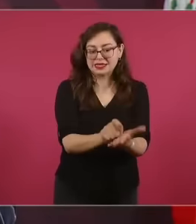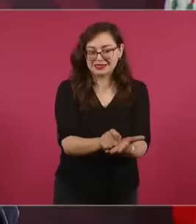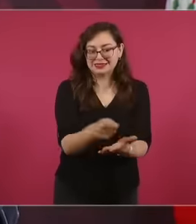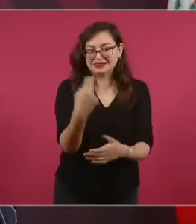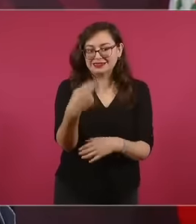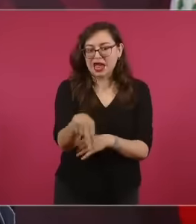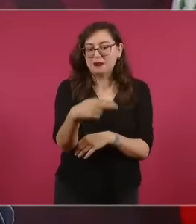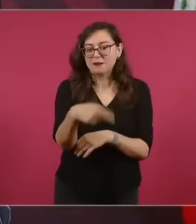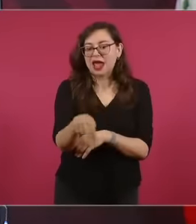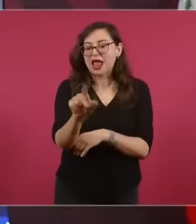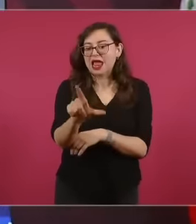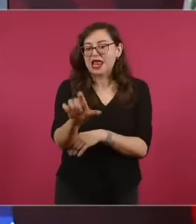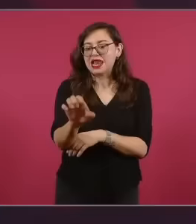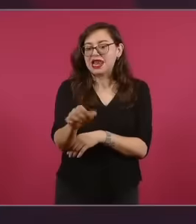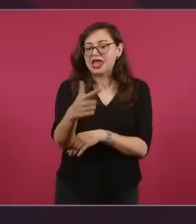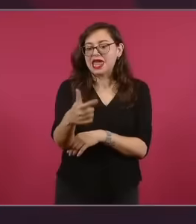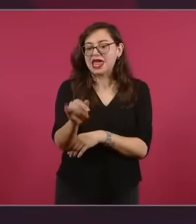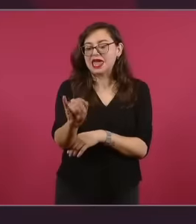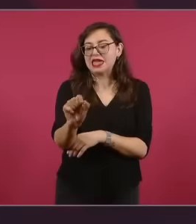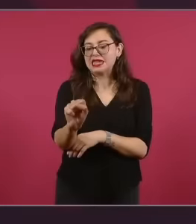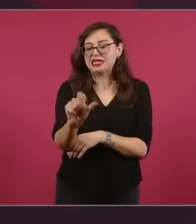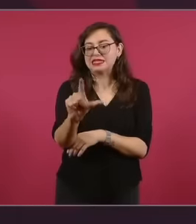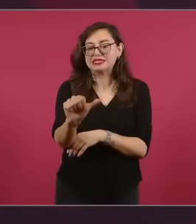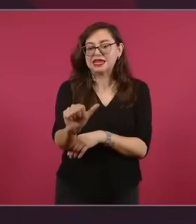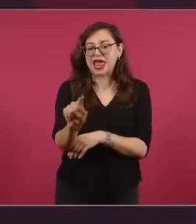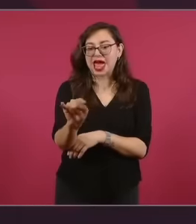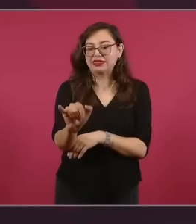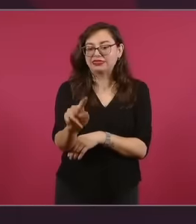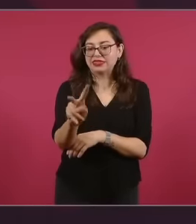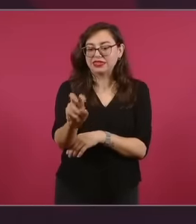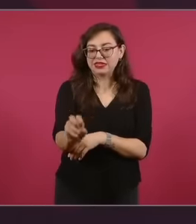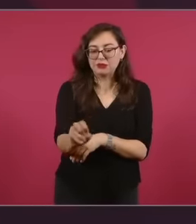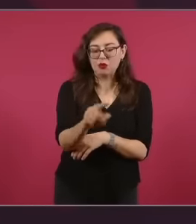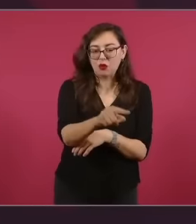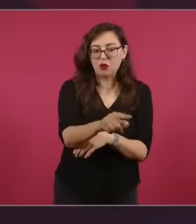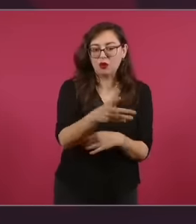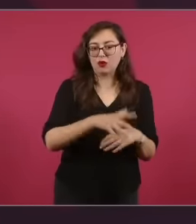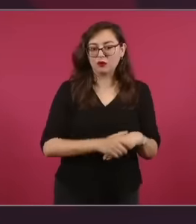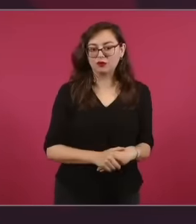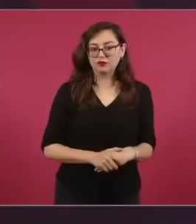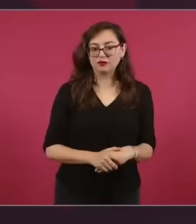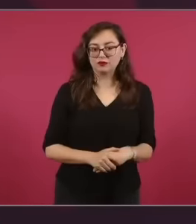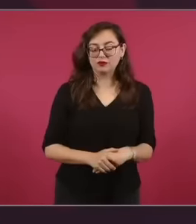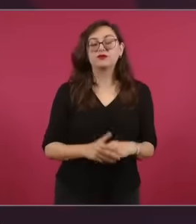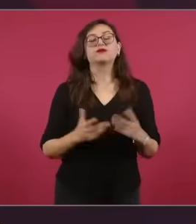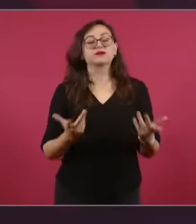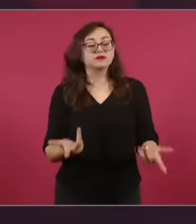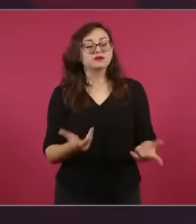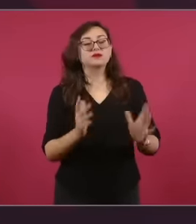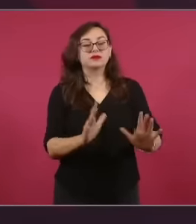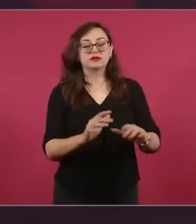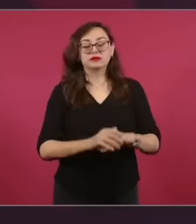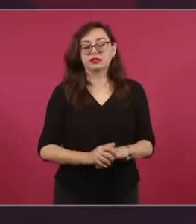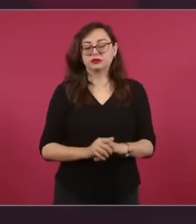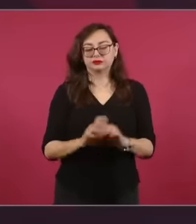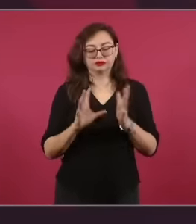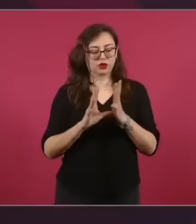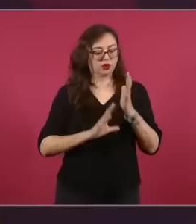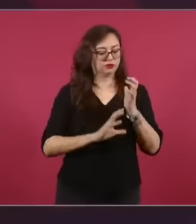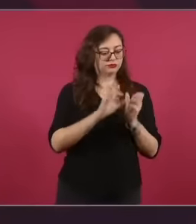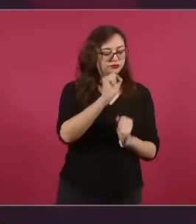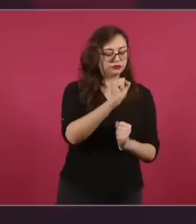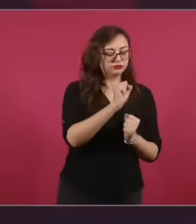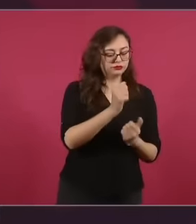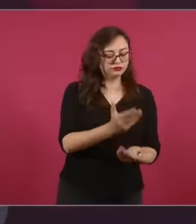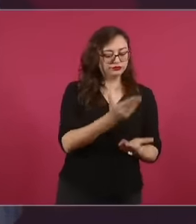de que tanto en la Constitución como en la Ley de Amparo se establece que